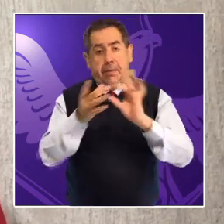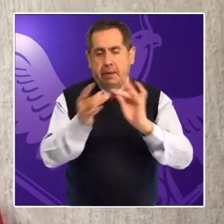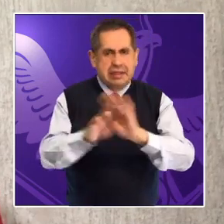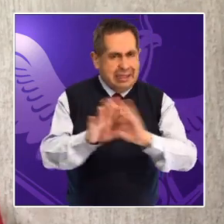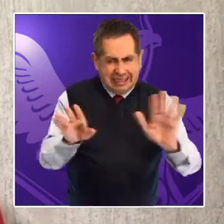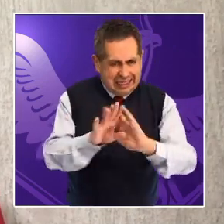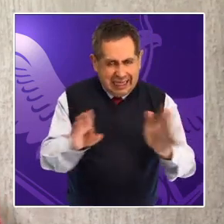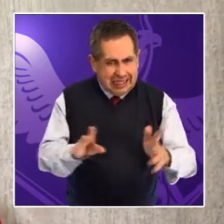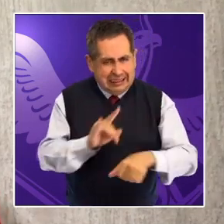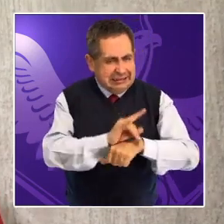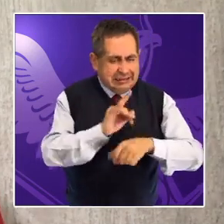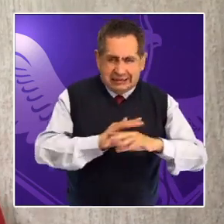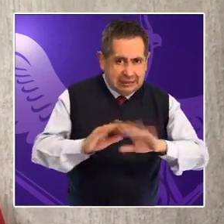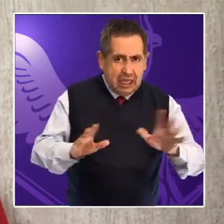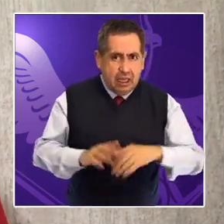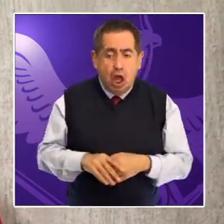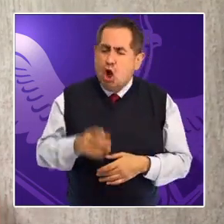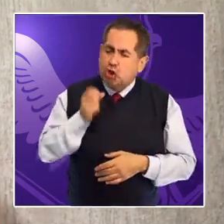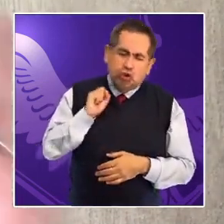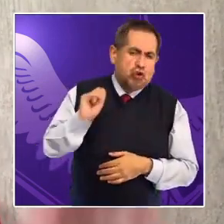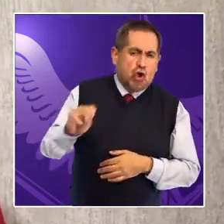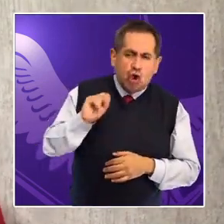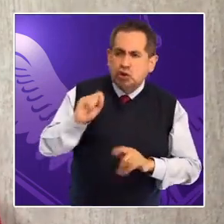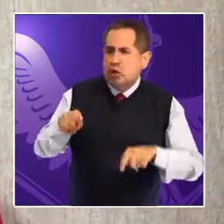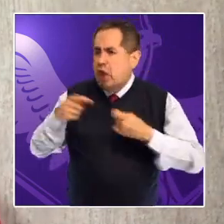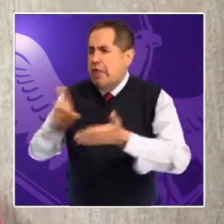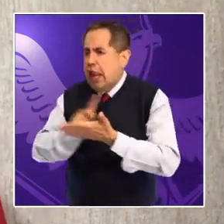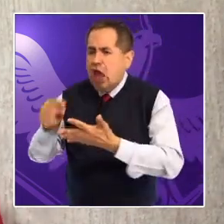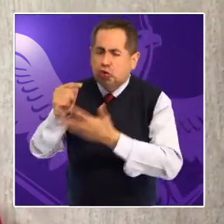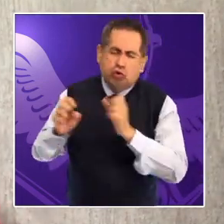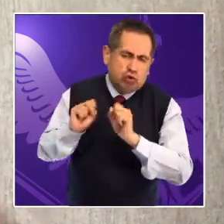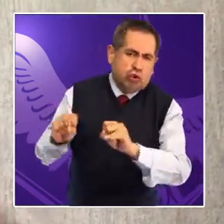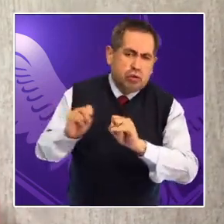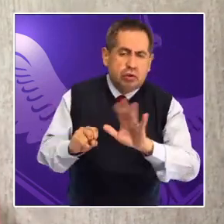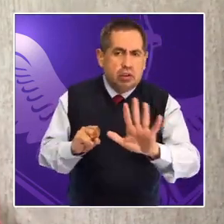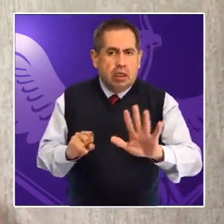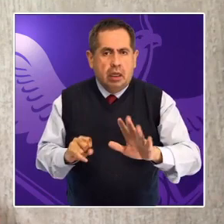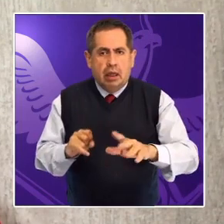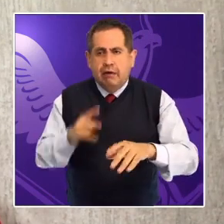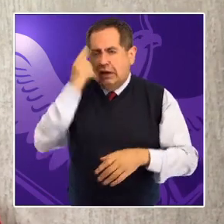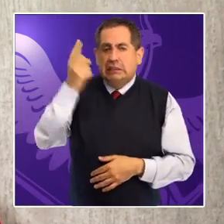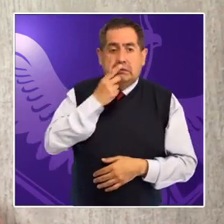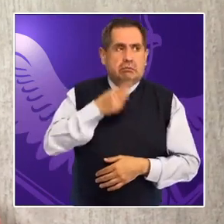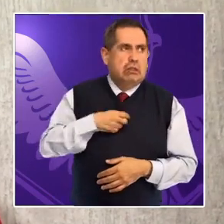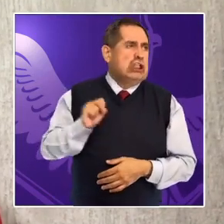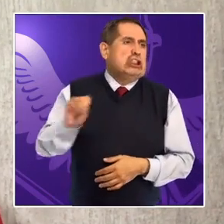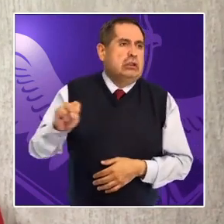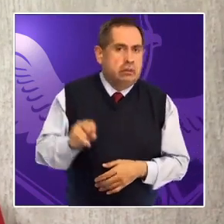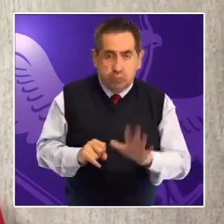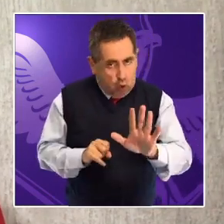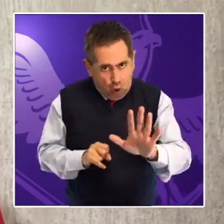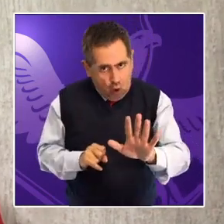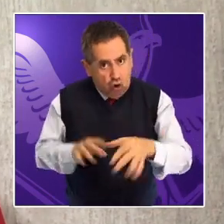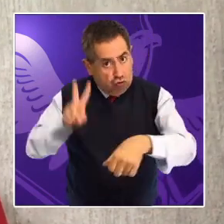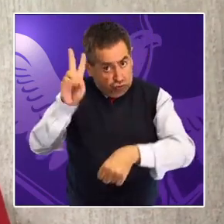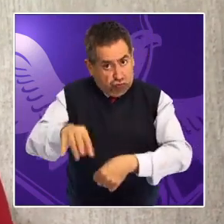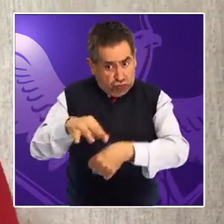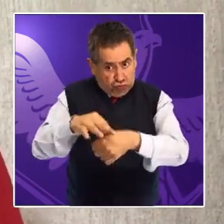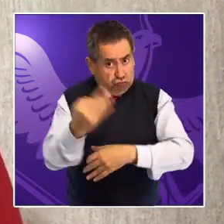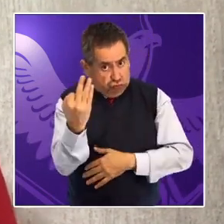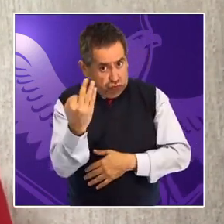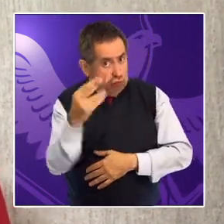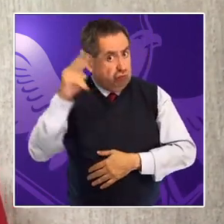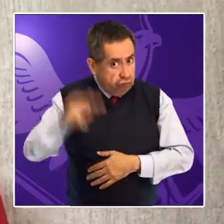son simulados. Es muy fácil decir, sí, todos los derechos para todos. Te dice rápido, fácil, sin embargo, garantizarlo toma